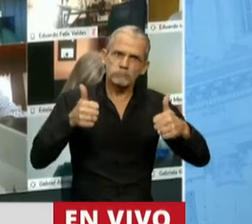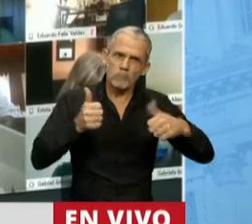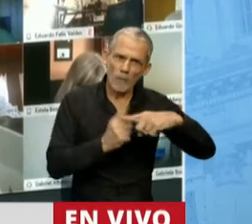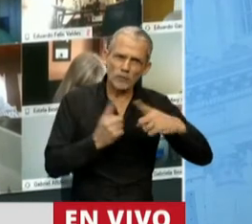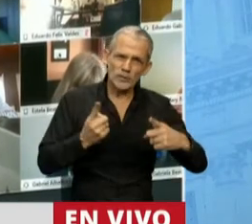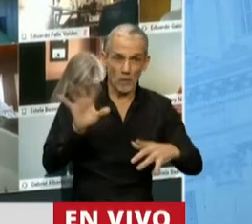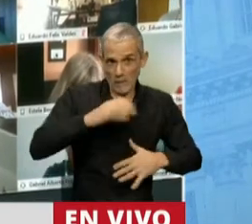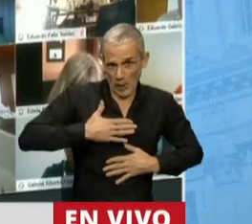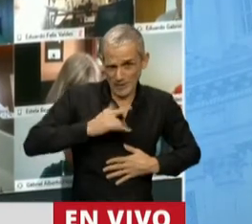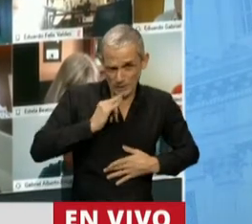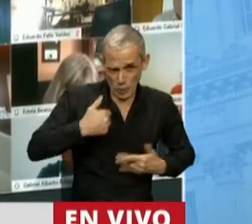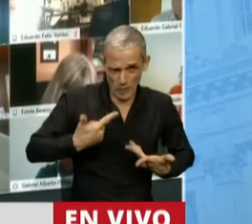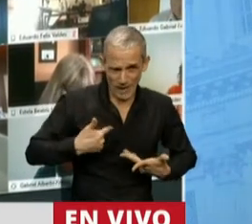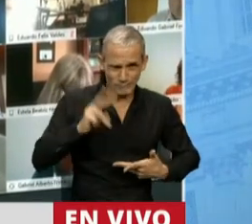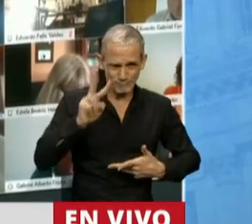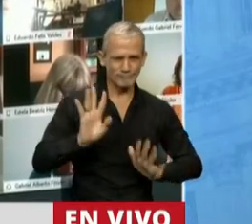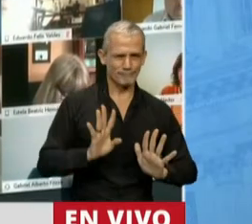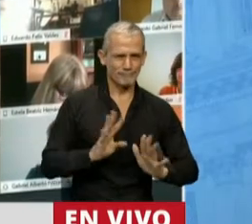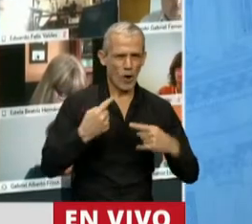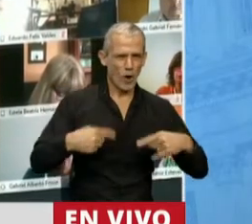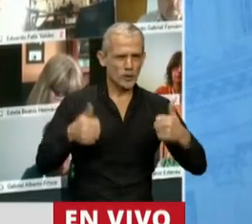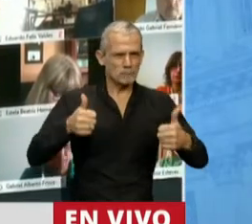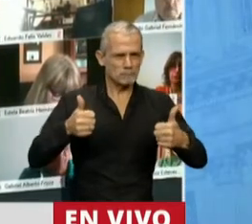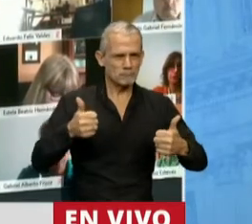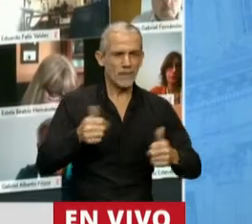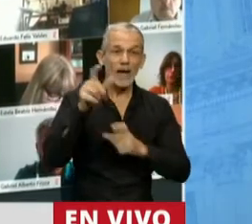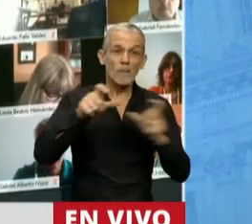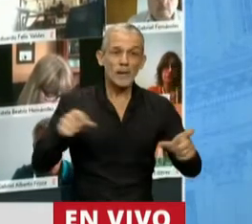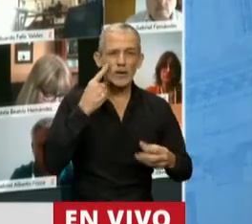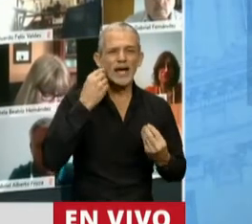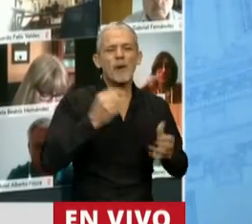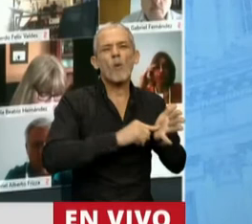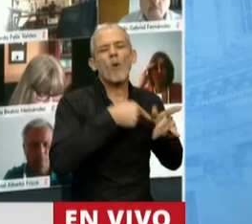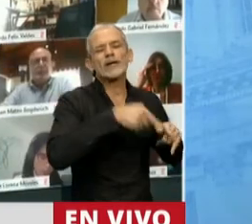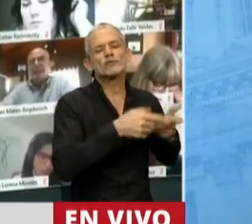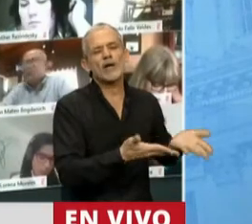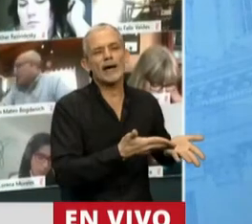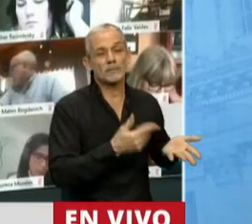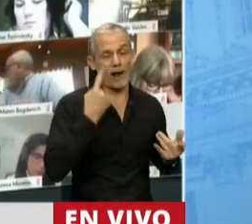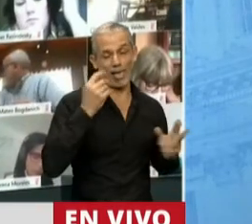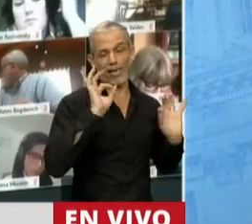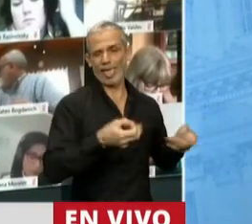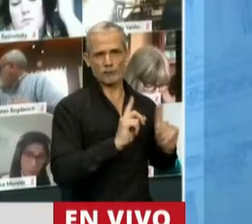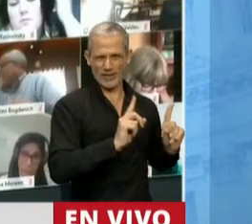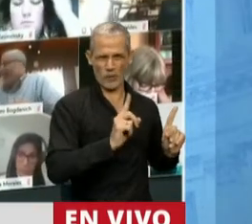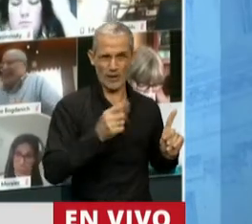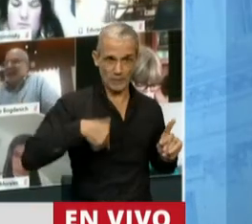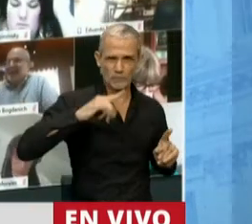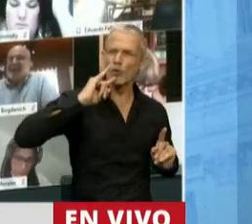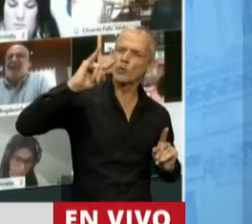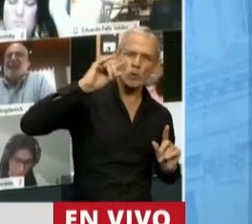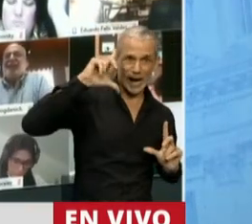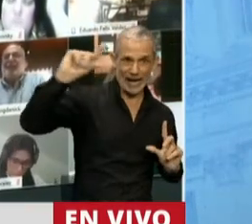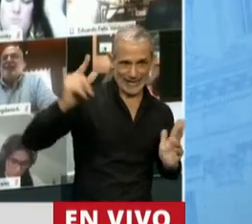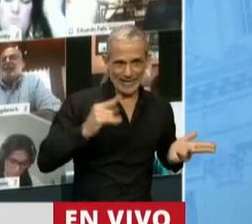menos en la provincia de tucumán obviamente que aquellos ciudadanos de la ciudad autónoma buenos aires por ahí no lo nota pero nosotros hemos notado